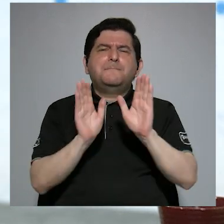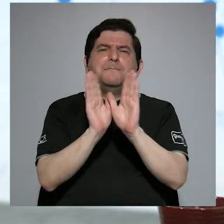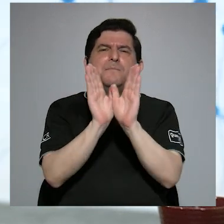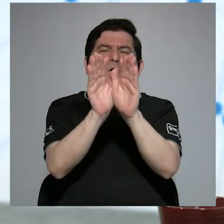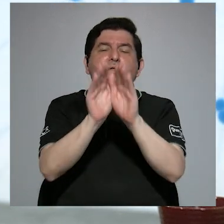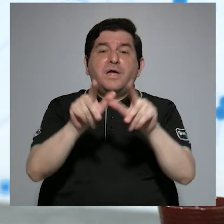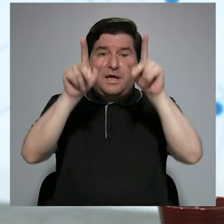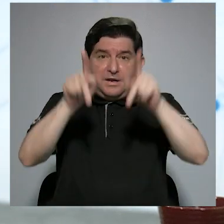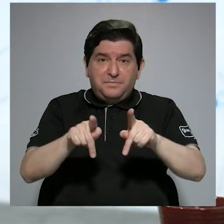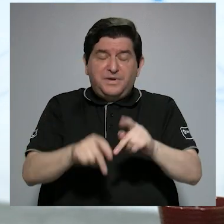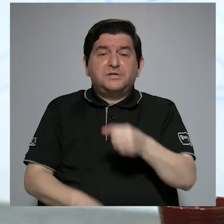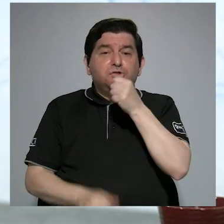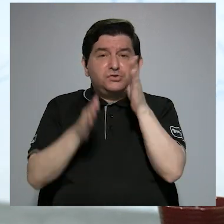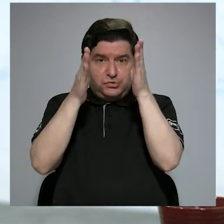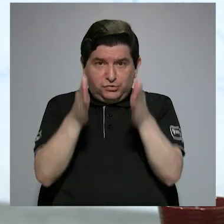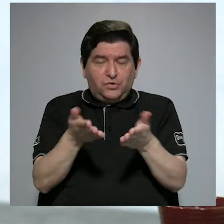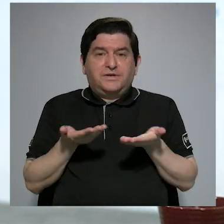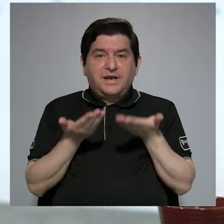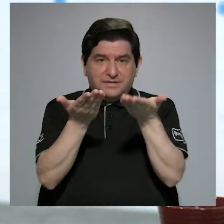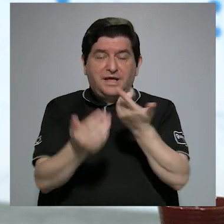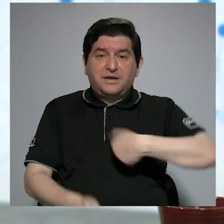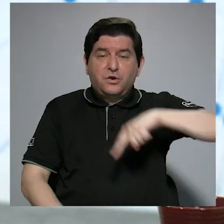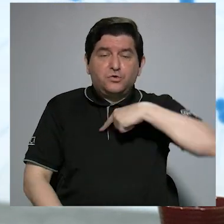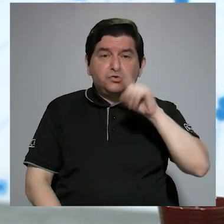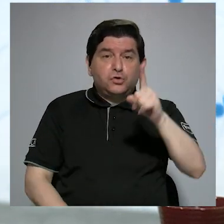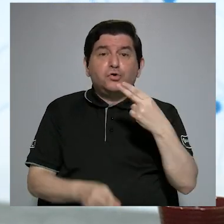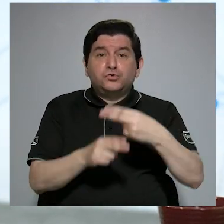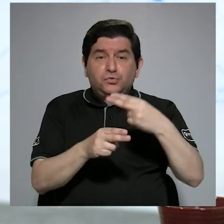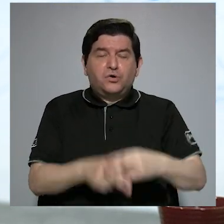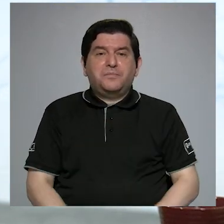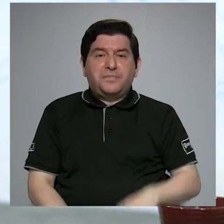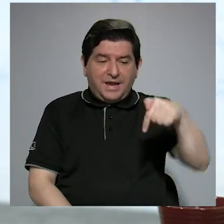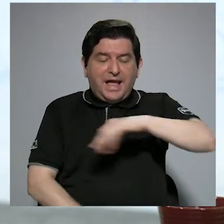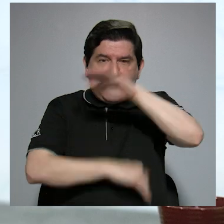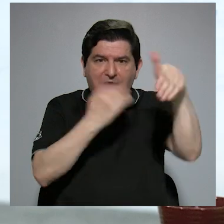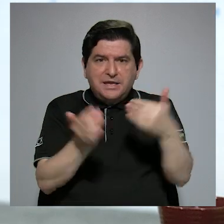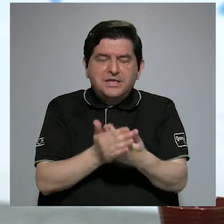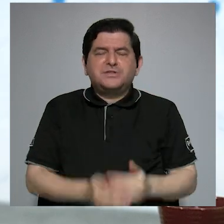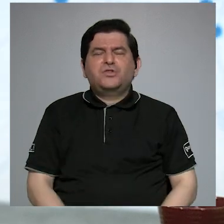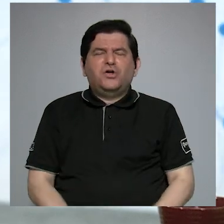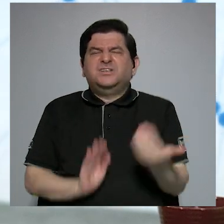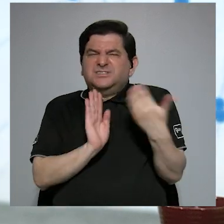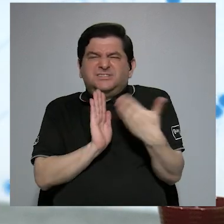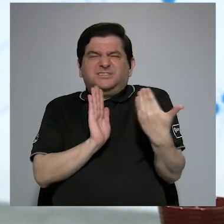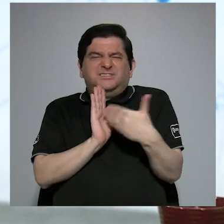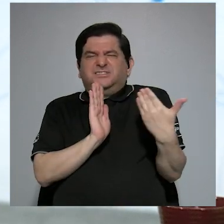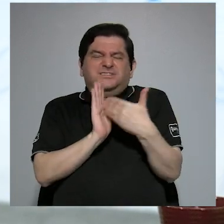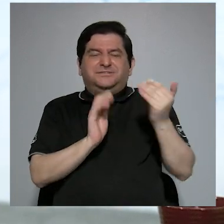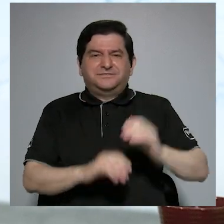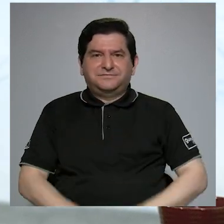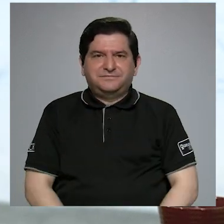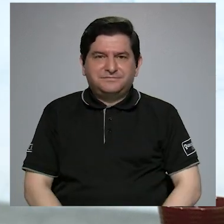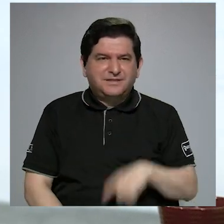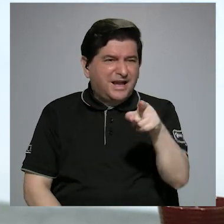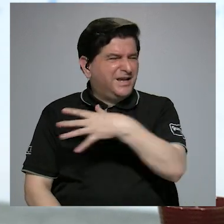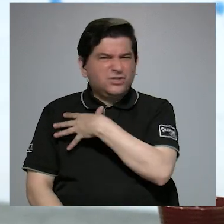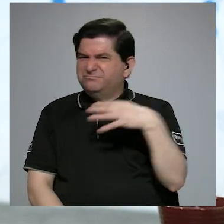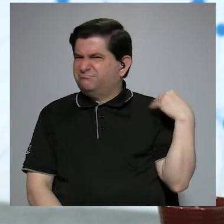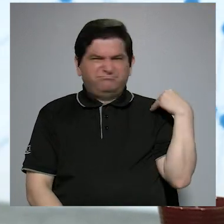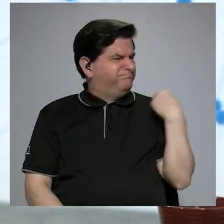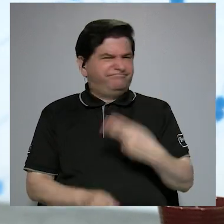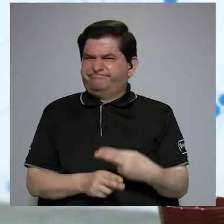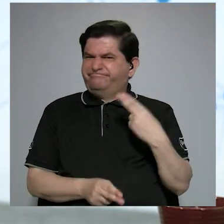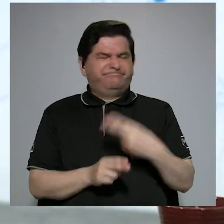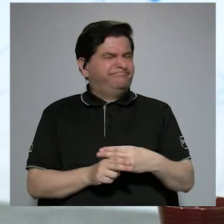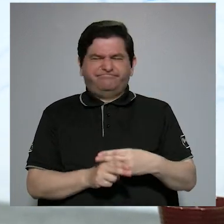Volar lo dieron las personas locutoras. Nosotros llevamos un nombre que era Aquí todos estamos rayados. Entonces a ellos no les gustó